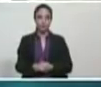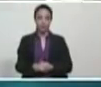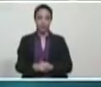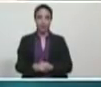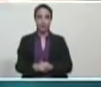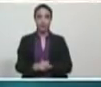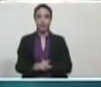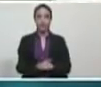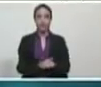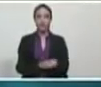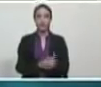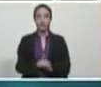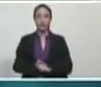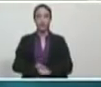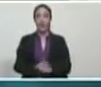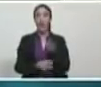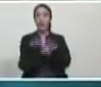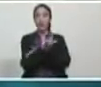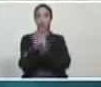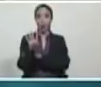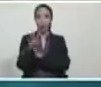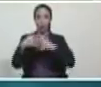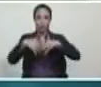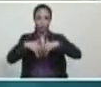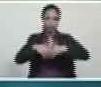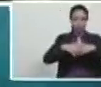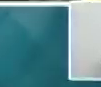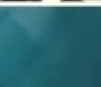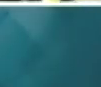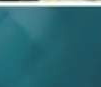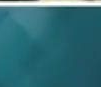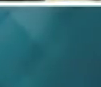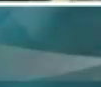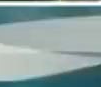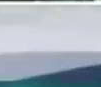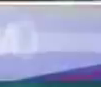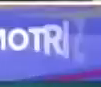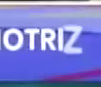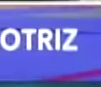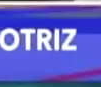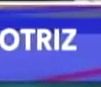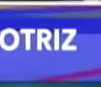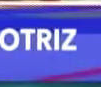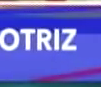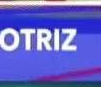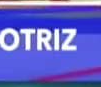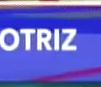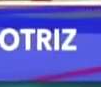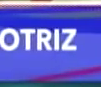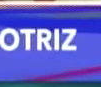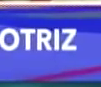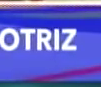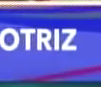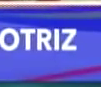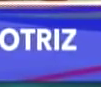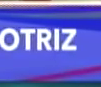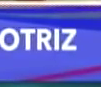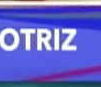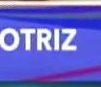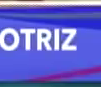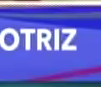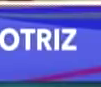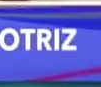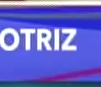34 industrias ensambladoras, 20 industrias son industrias públicas o mixtas que tenemos junto a